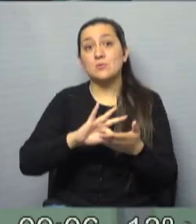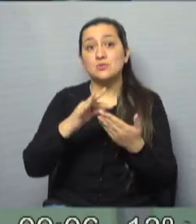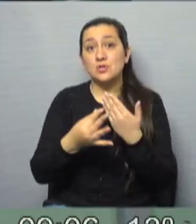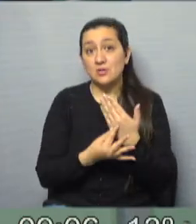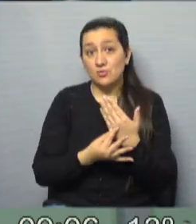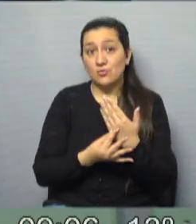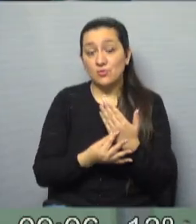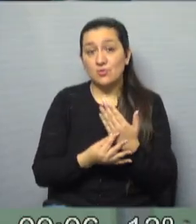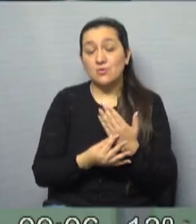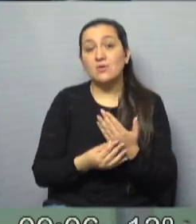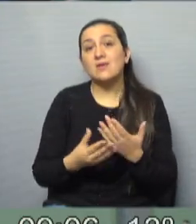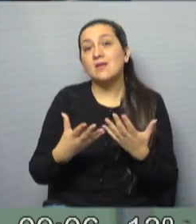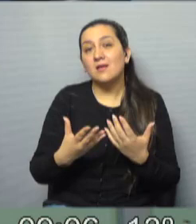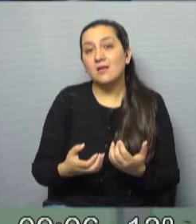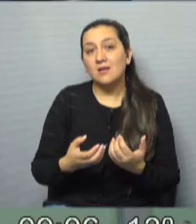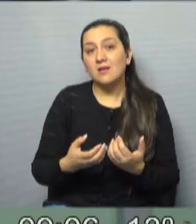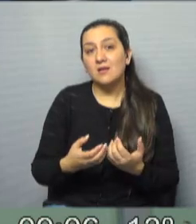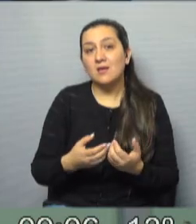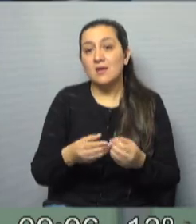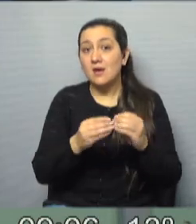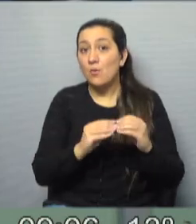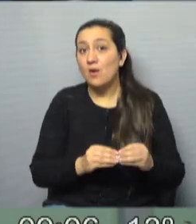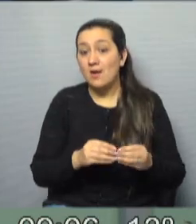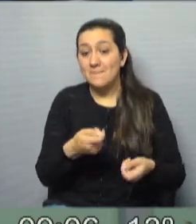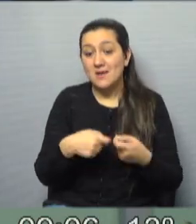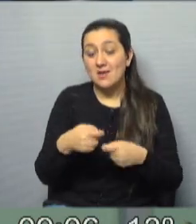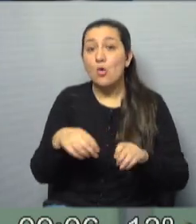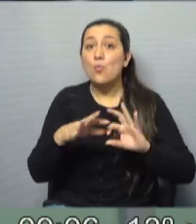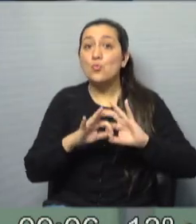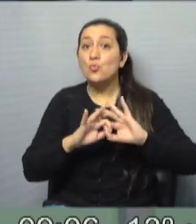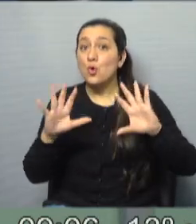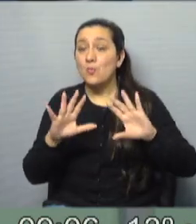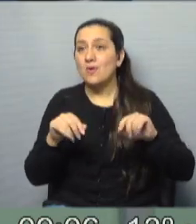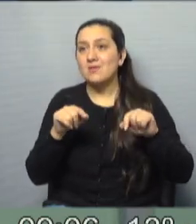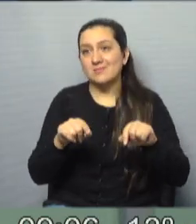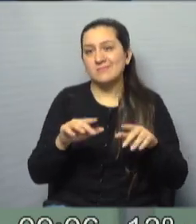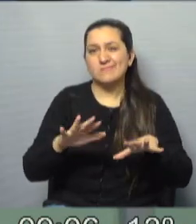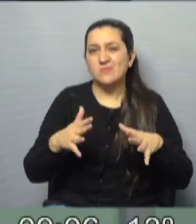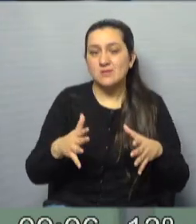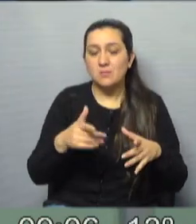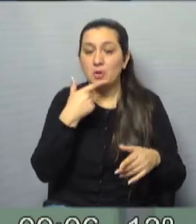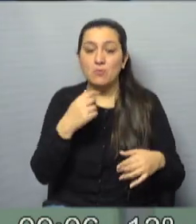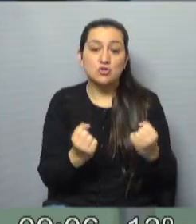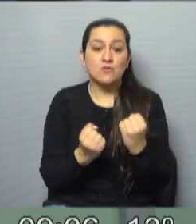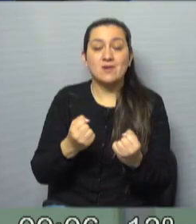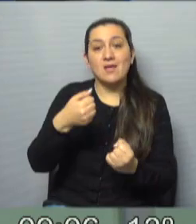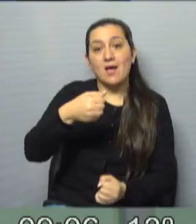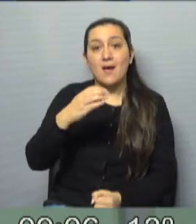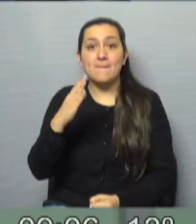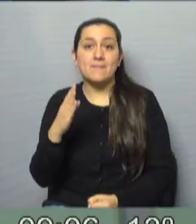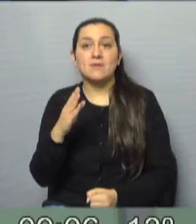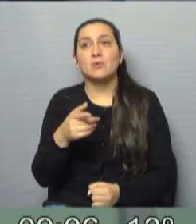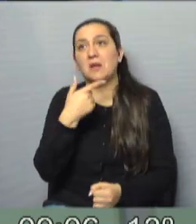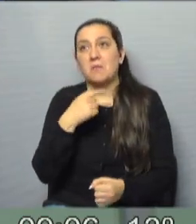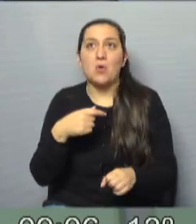último tiempo que busca de alguna manera regular el mercado autónomo. Esto comprende a, bueno, choferes de aplicaciones,